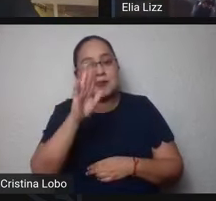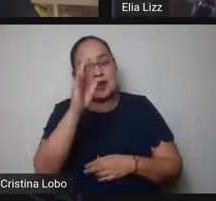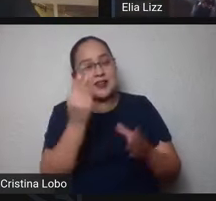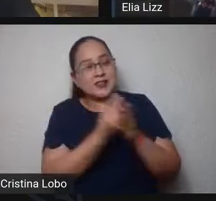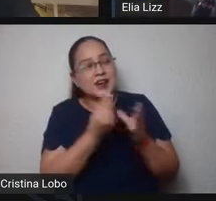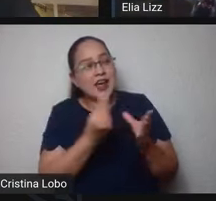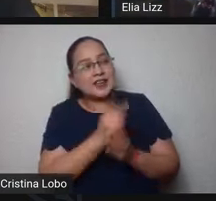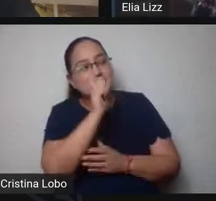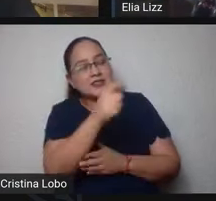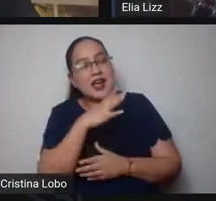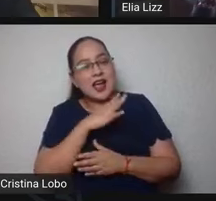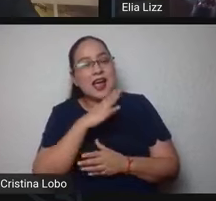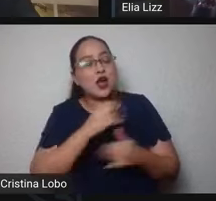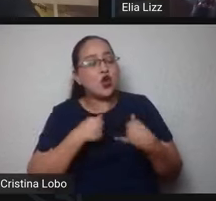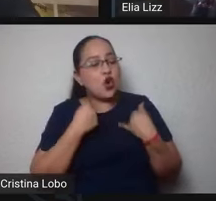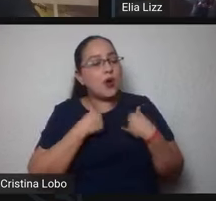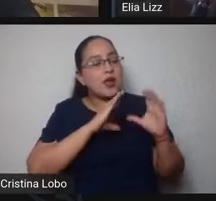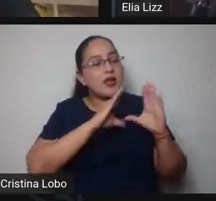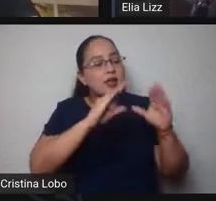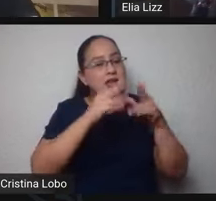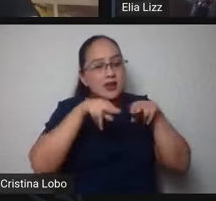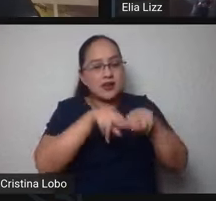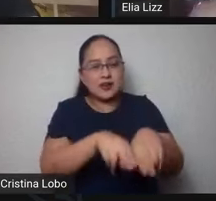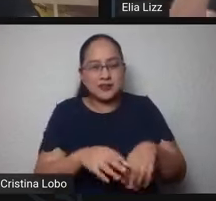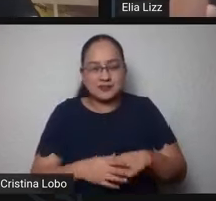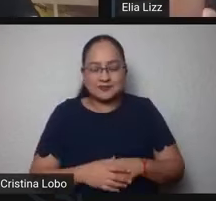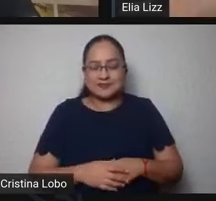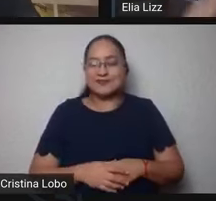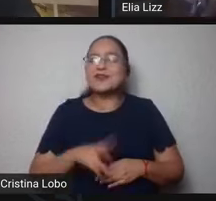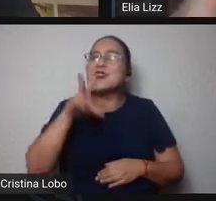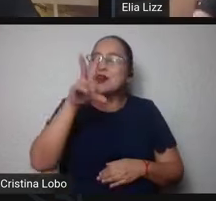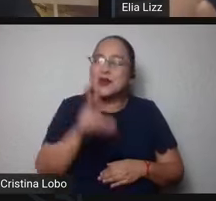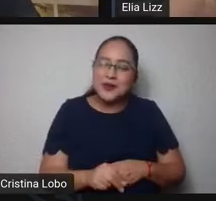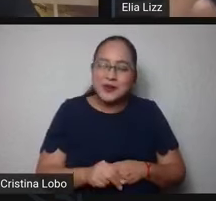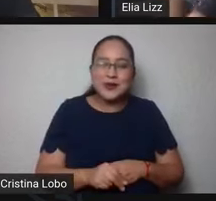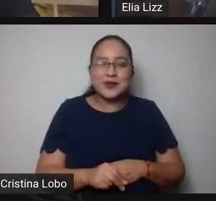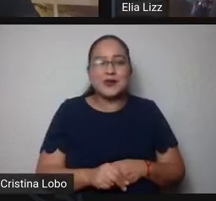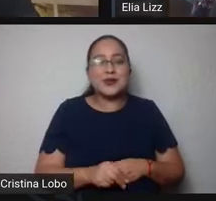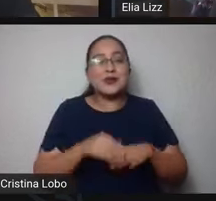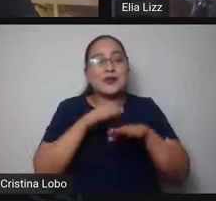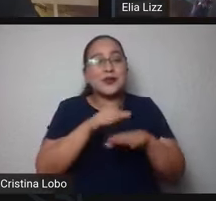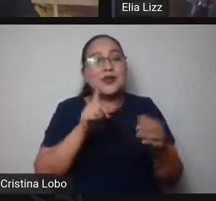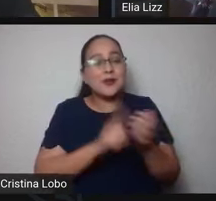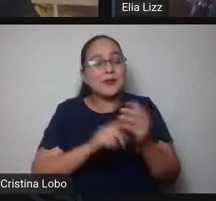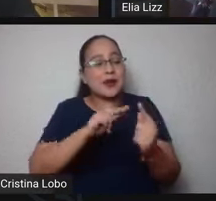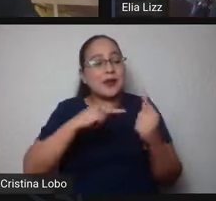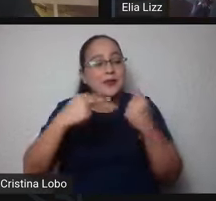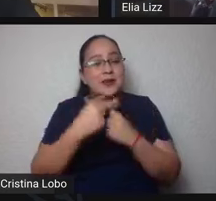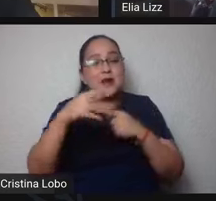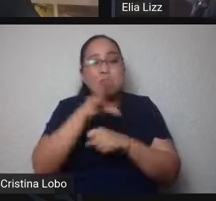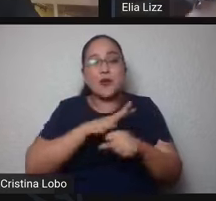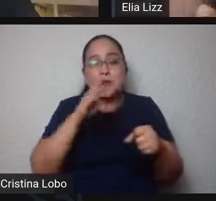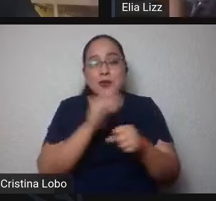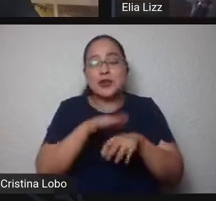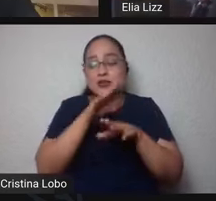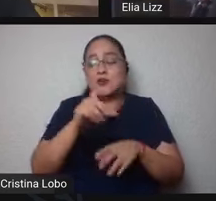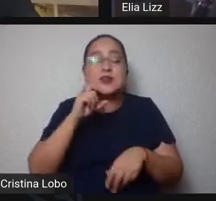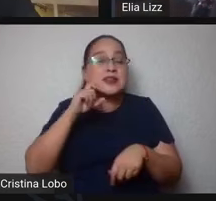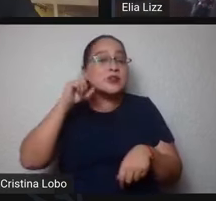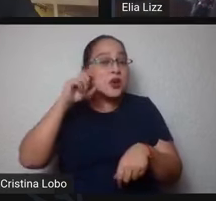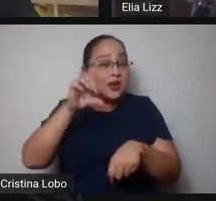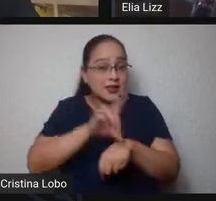relaciones sexuales en los adolescentes o en la infancia. No, es desde este concepto integral de sexualidad, ¿no? Pero